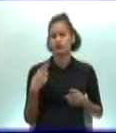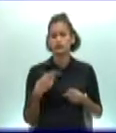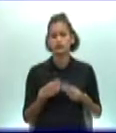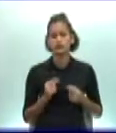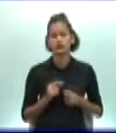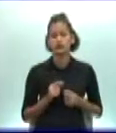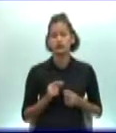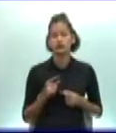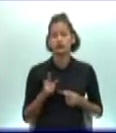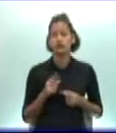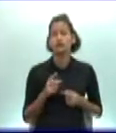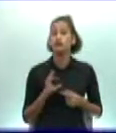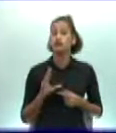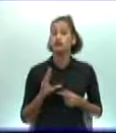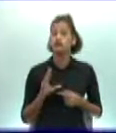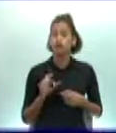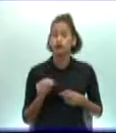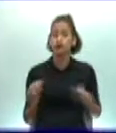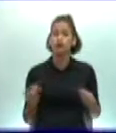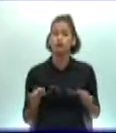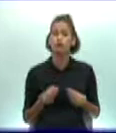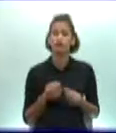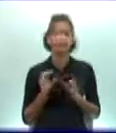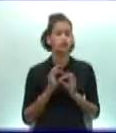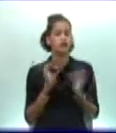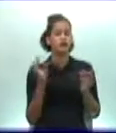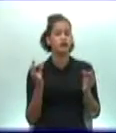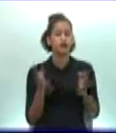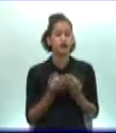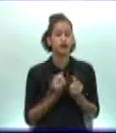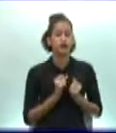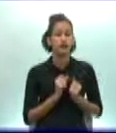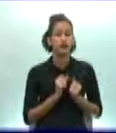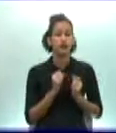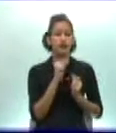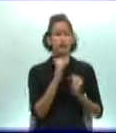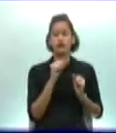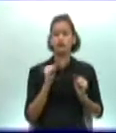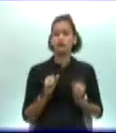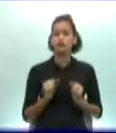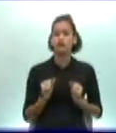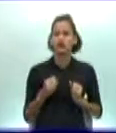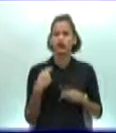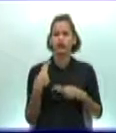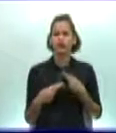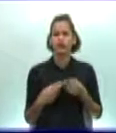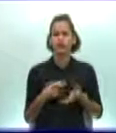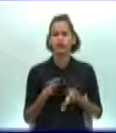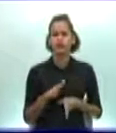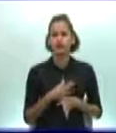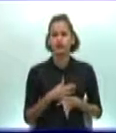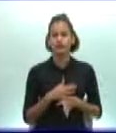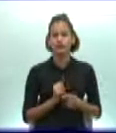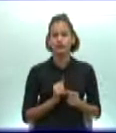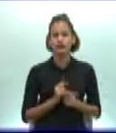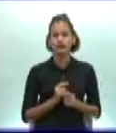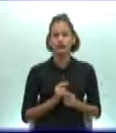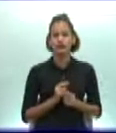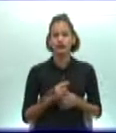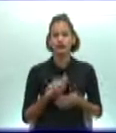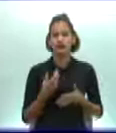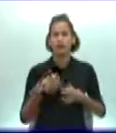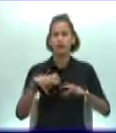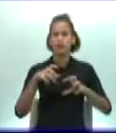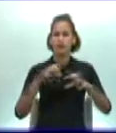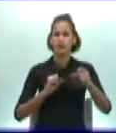sus familiares y en la medida de sus posibilidades elaboren varios mapas de contornos como este que les estoy